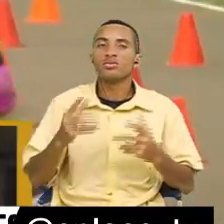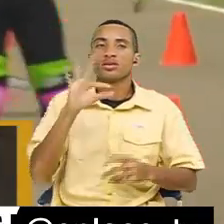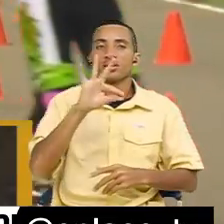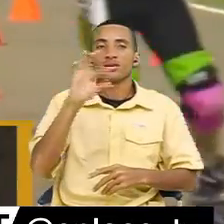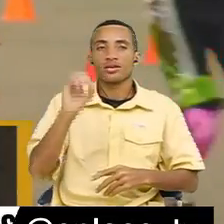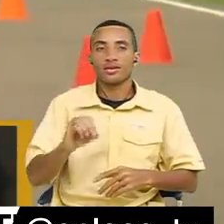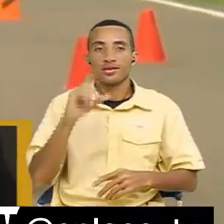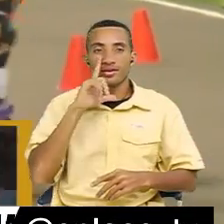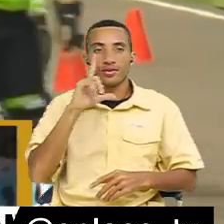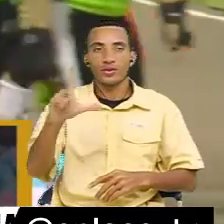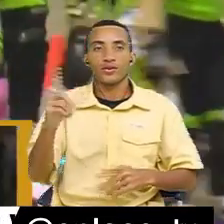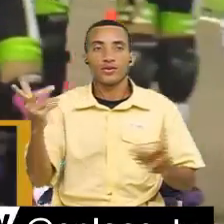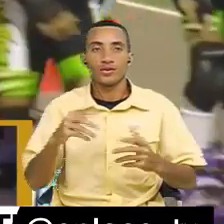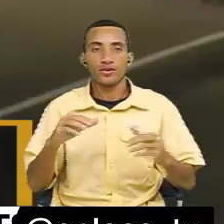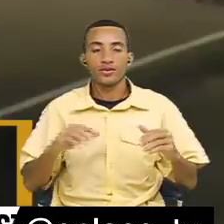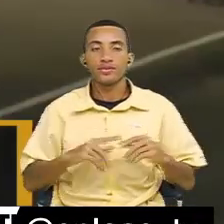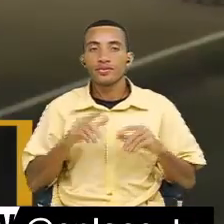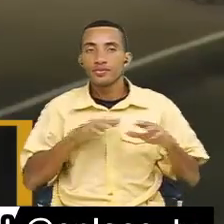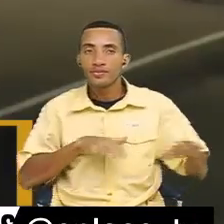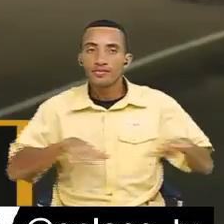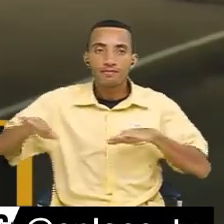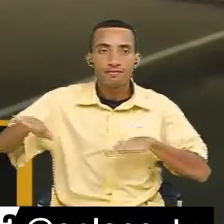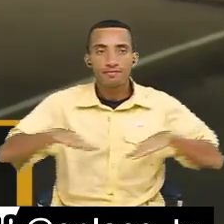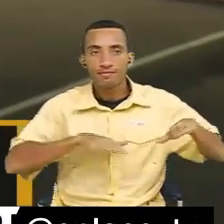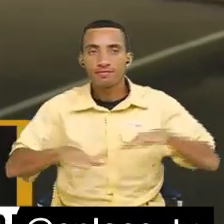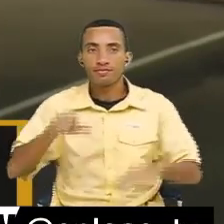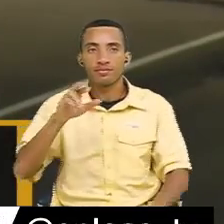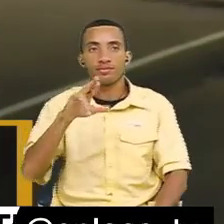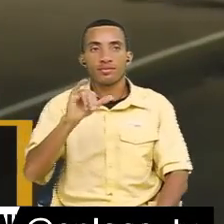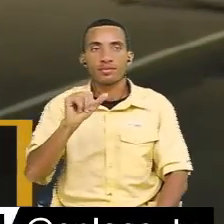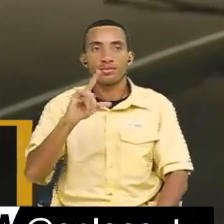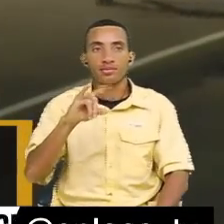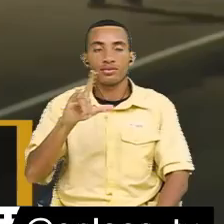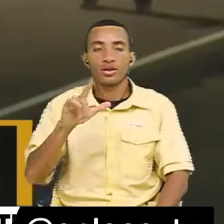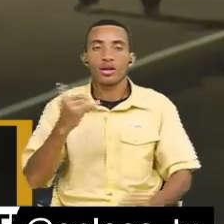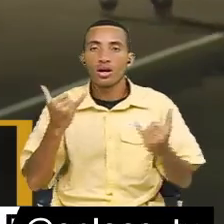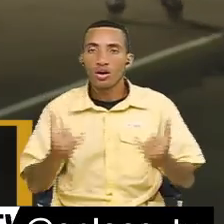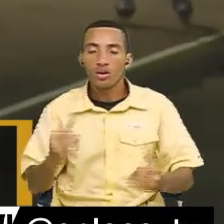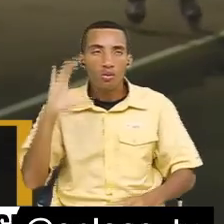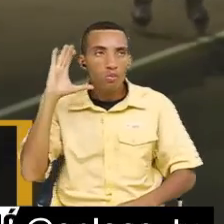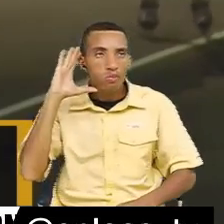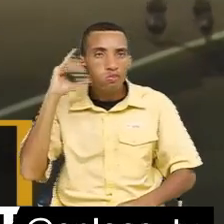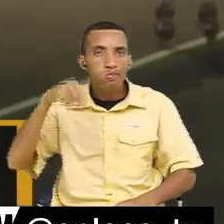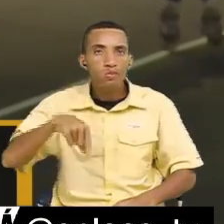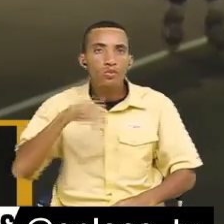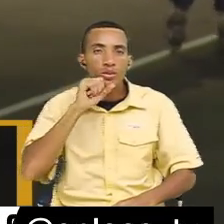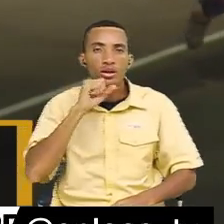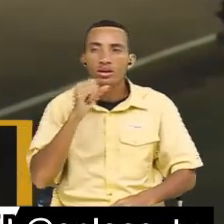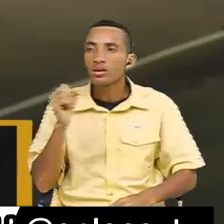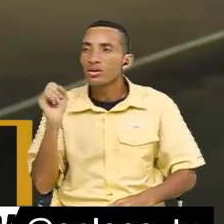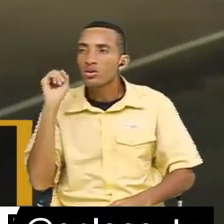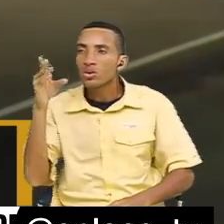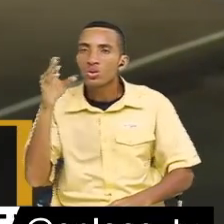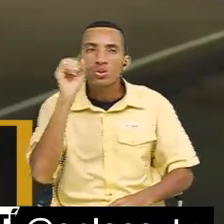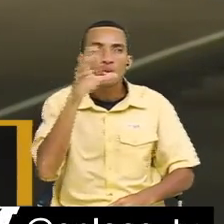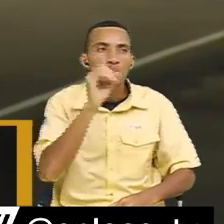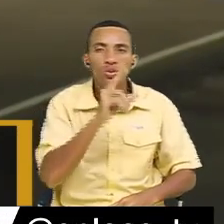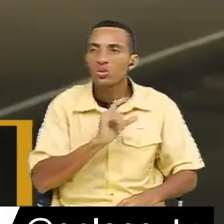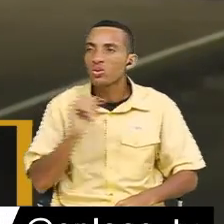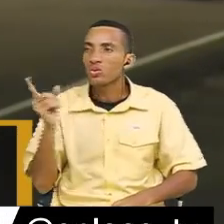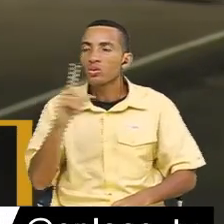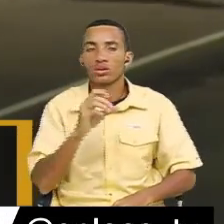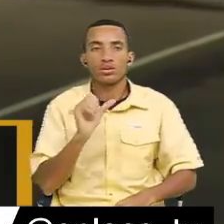Patinódromo Mundialista Raúl Meneses Monsalve. En este momento en Barranca Bermeja hay 10 clubes de patinaje y las invitaciones que ya en estos momentos están